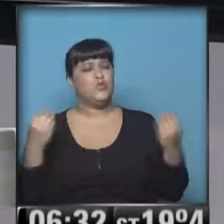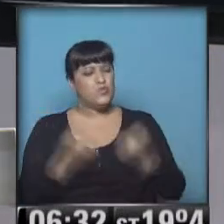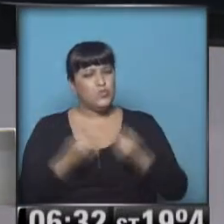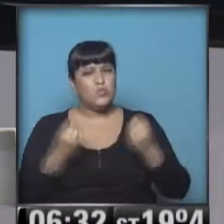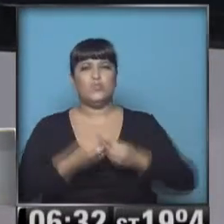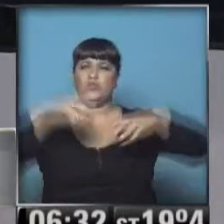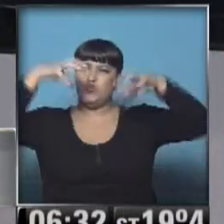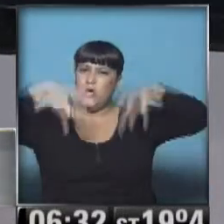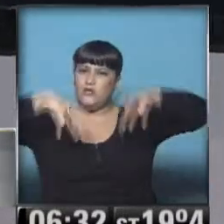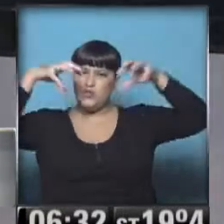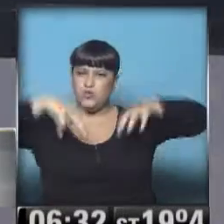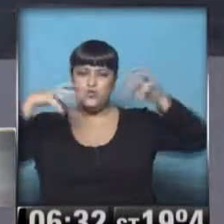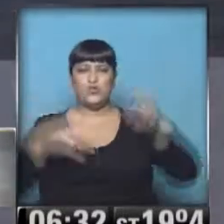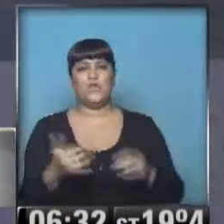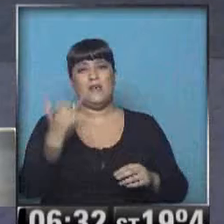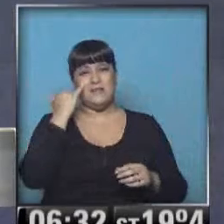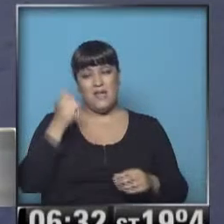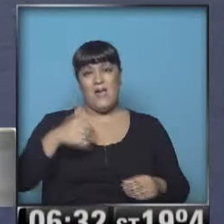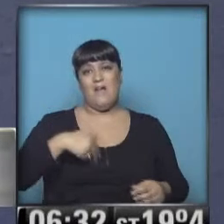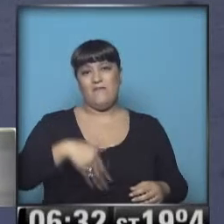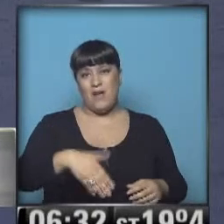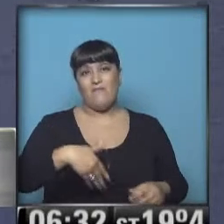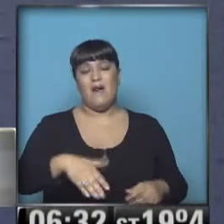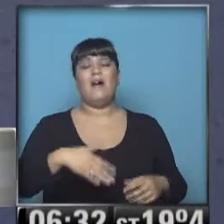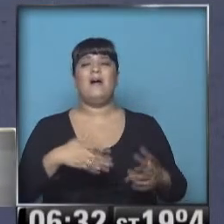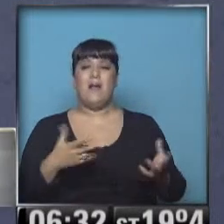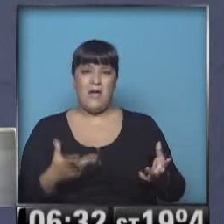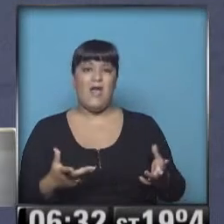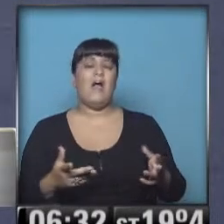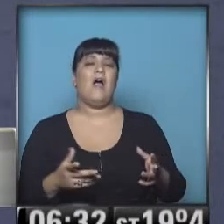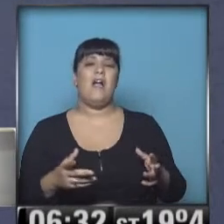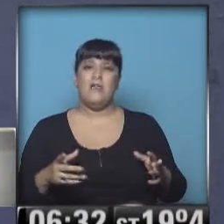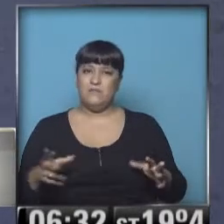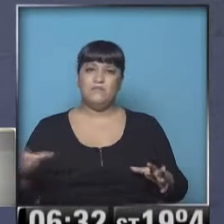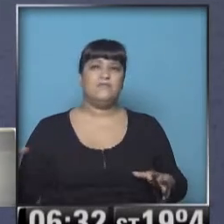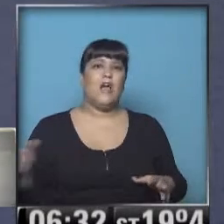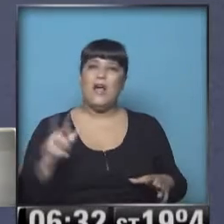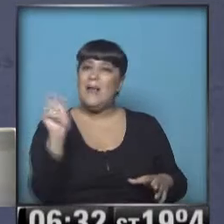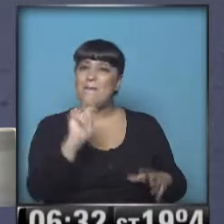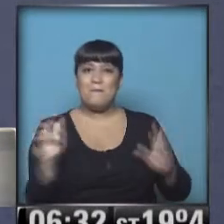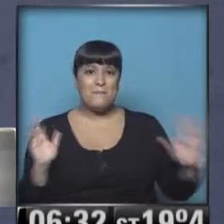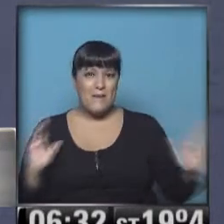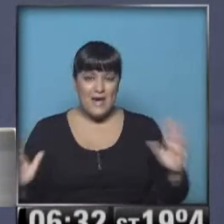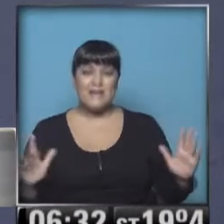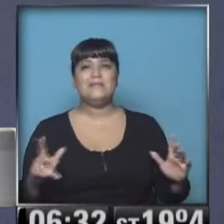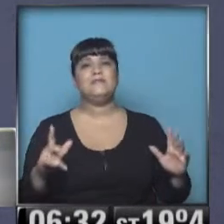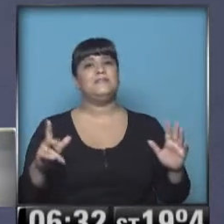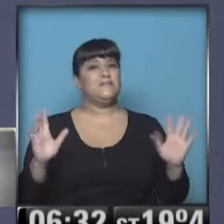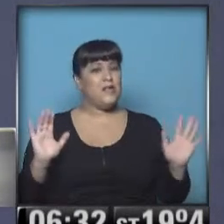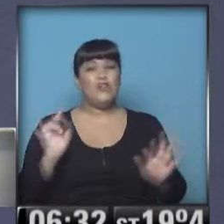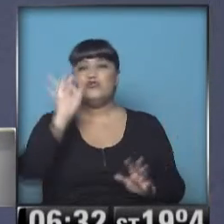es el agua que cayó, ya estamos cerca de lo que correspondería a todo el mes, en nada más